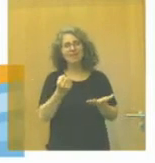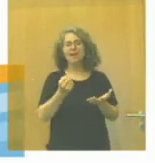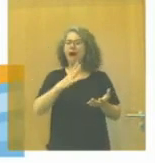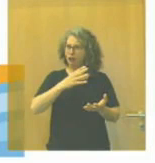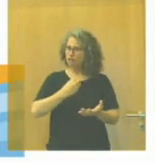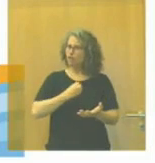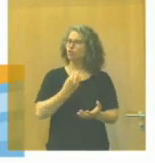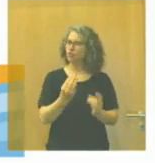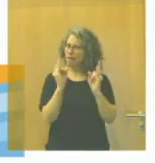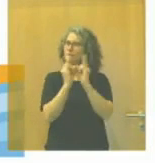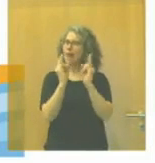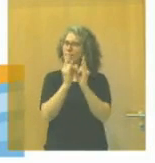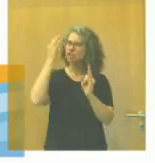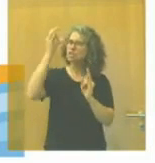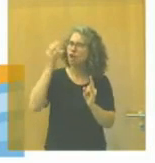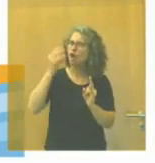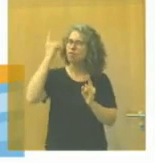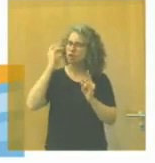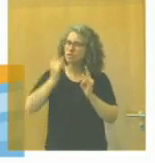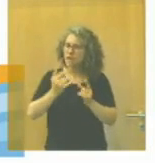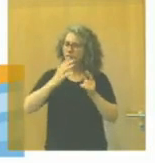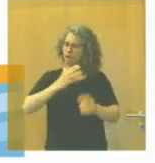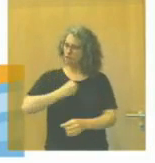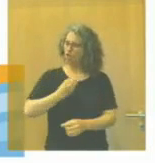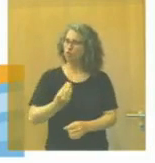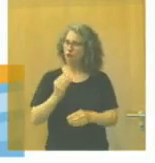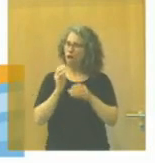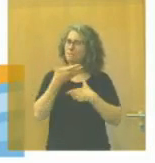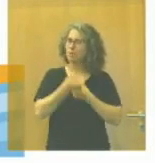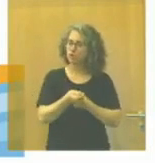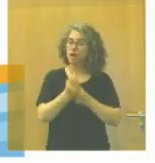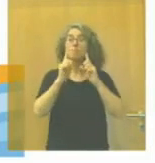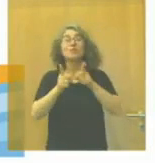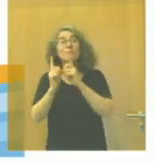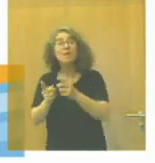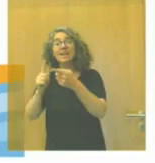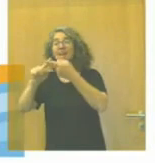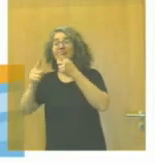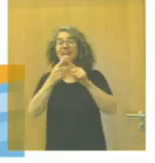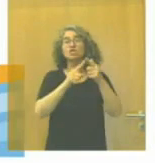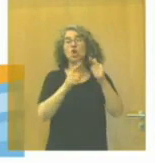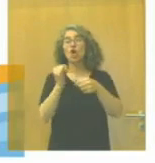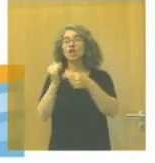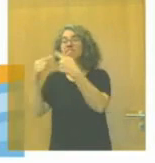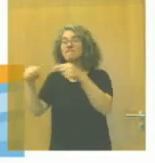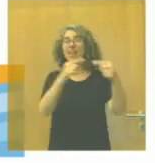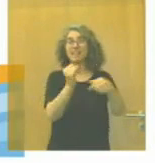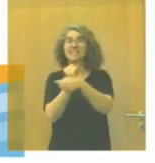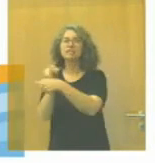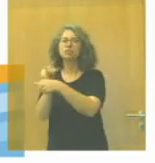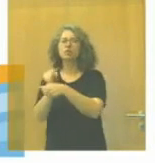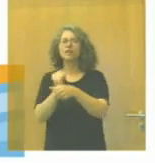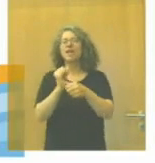voluntad parlamentaria, ahora le voy a agregar lo que tiene que ver con la interinstitucionalidad. Y cuando hablamos